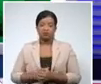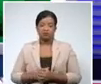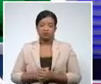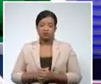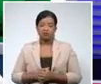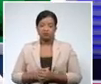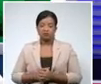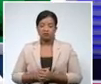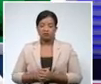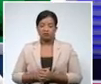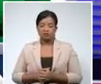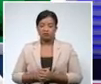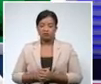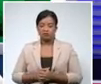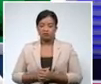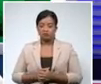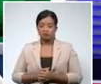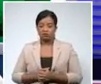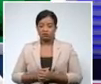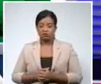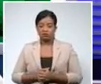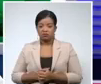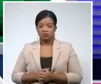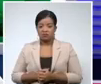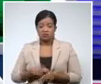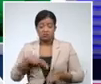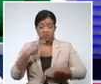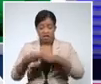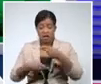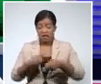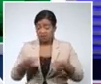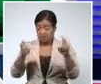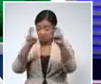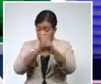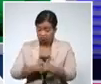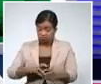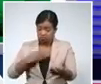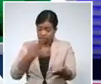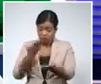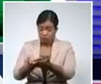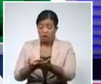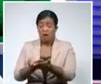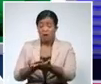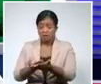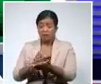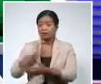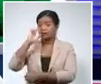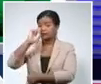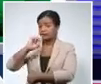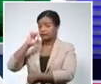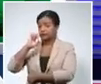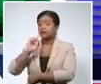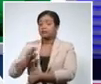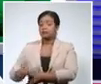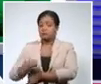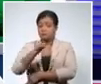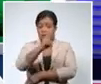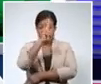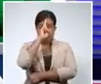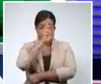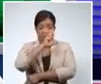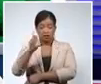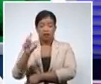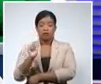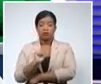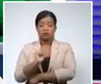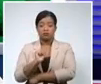marcada, ¿no? Se estudia, se diagnostica, se ingresa y después de una evolución con un